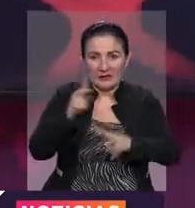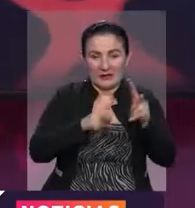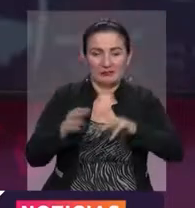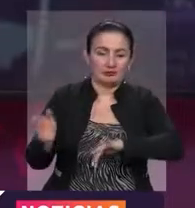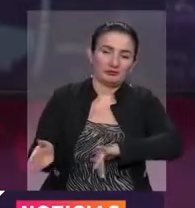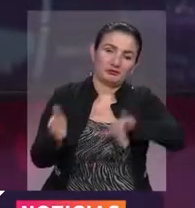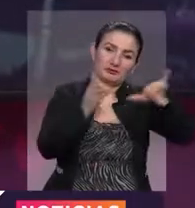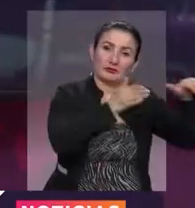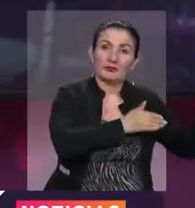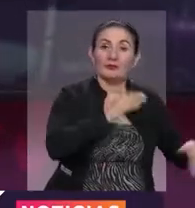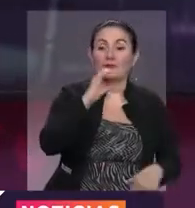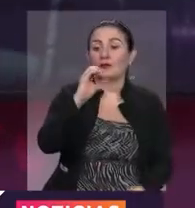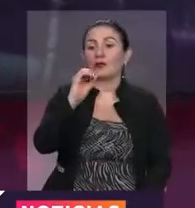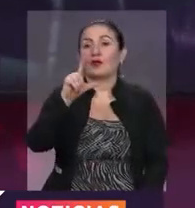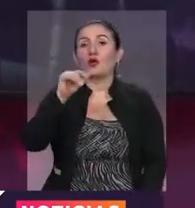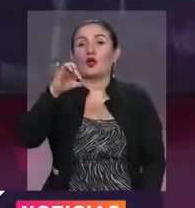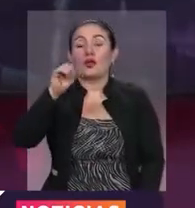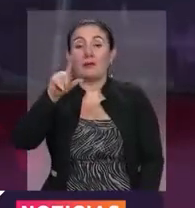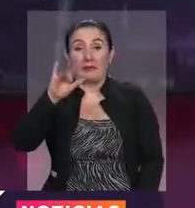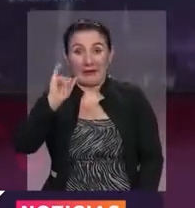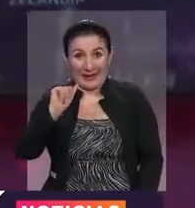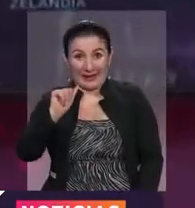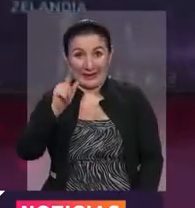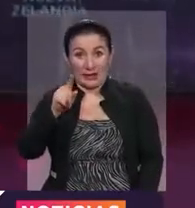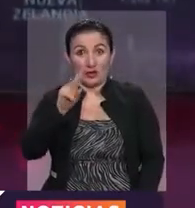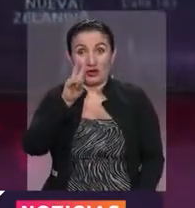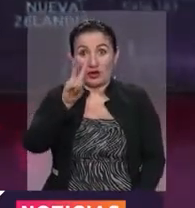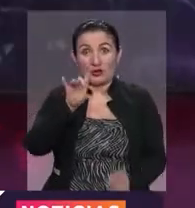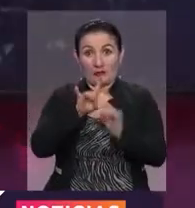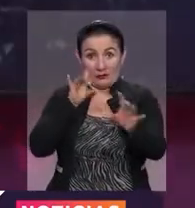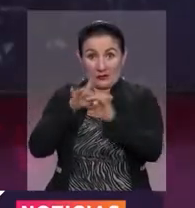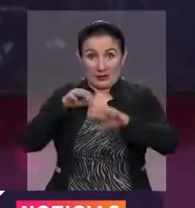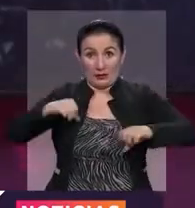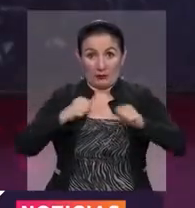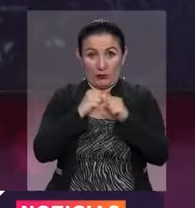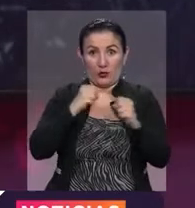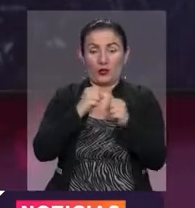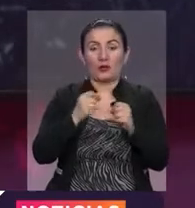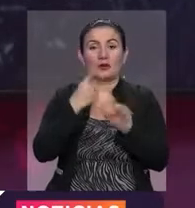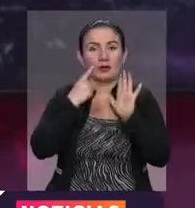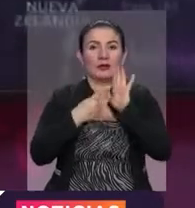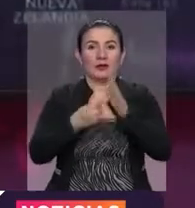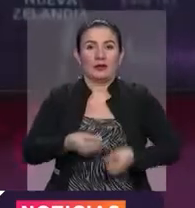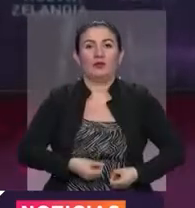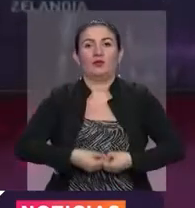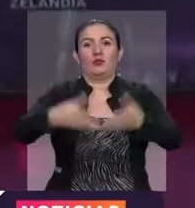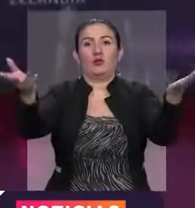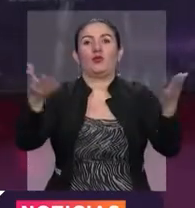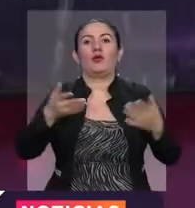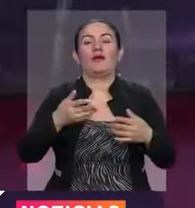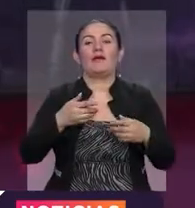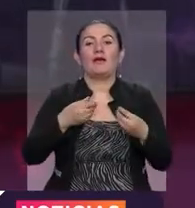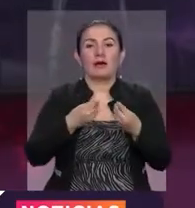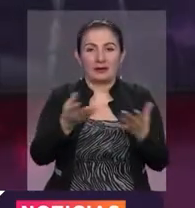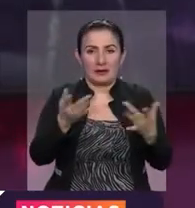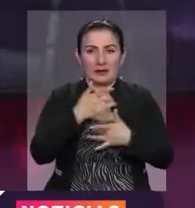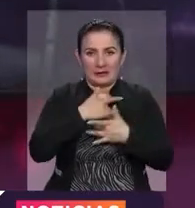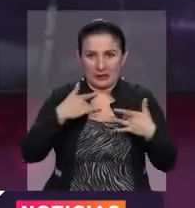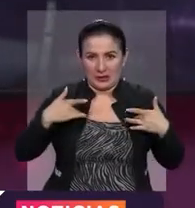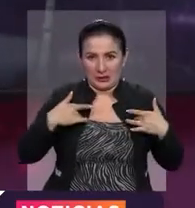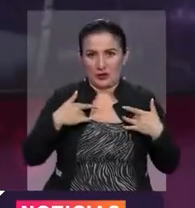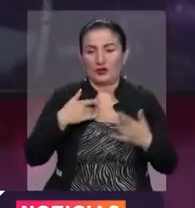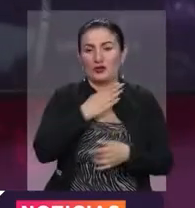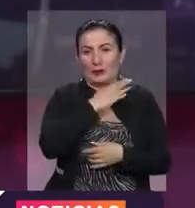La banda británica Coldplay, en medio de sus dos exitosas fechas de conciertos en Bogotá, envió obsequios a niños y personal de salud del Hospital